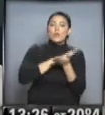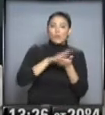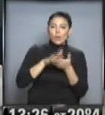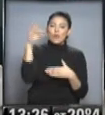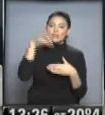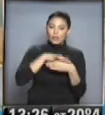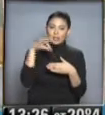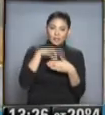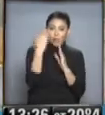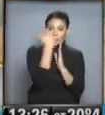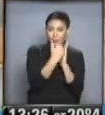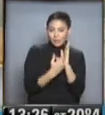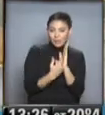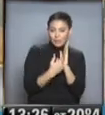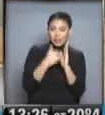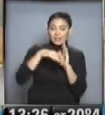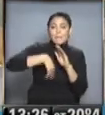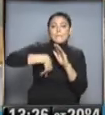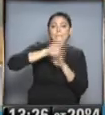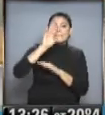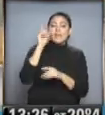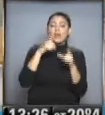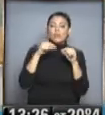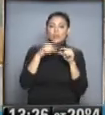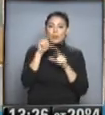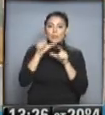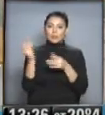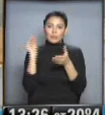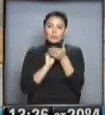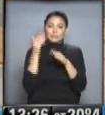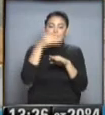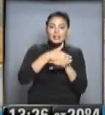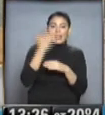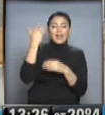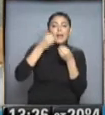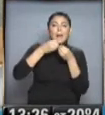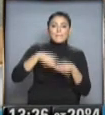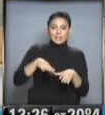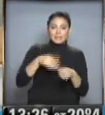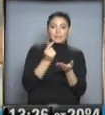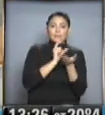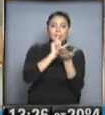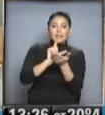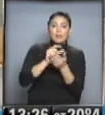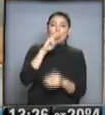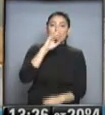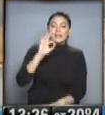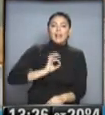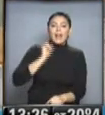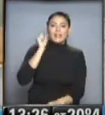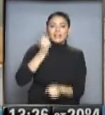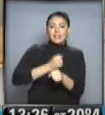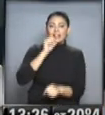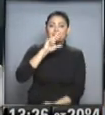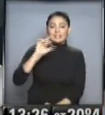de procrear y se trata del mayor número de inscriptos desde que comenzaron los sorteos que otorgan préstamos de 20 a 30 años con tasa subsidiada